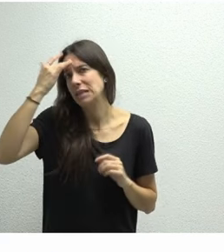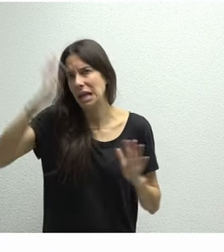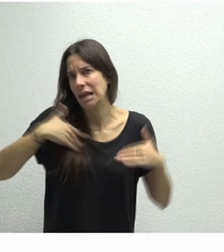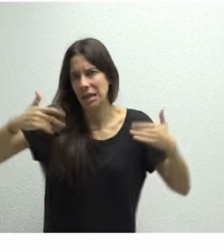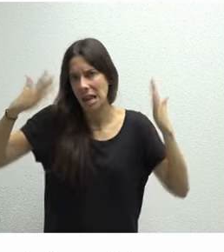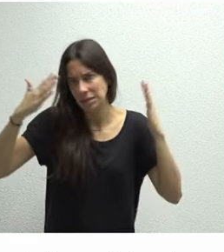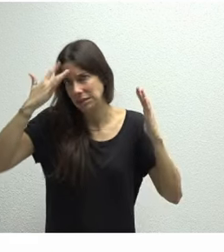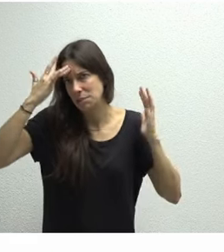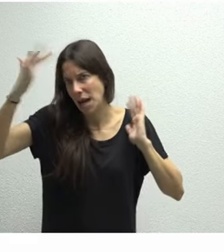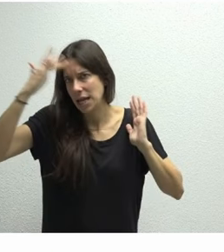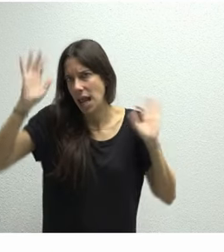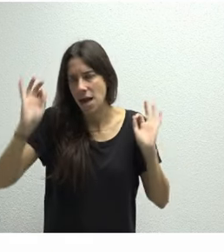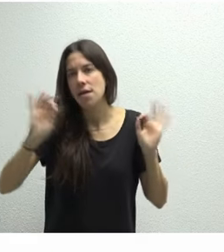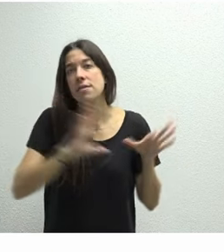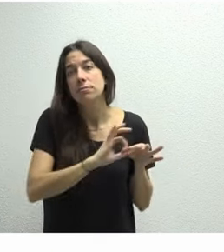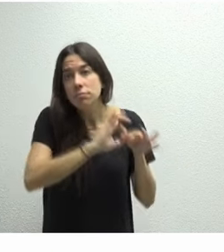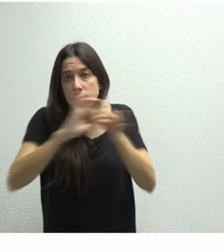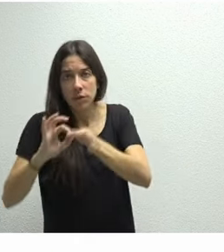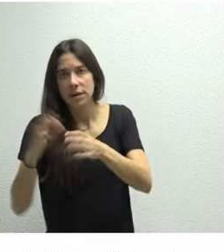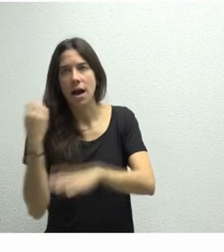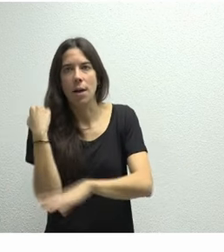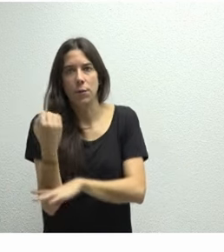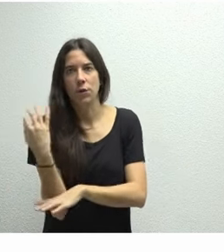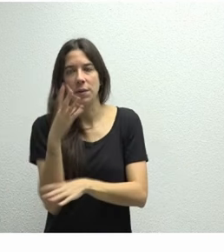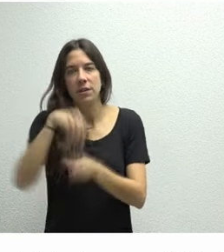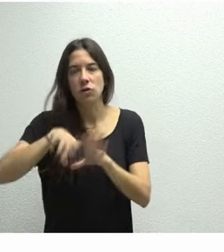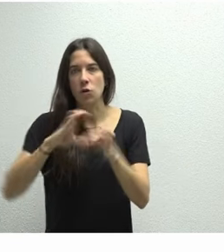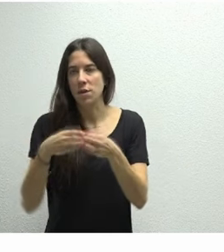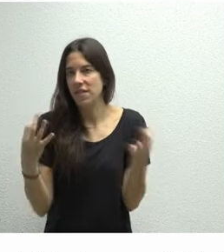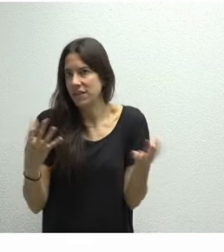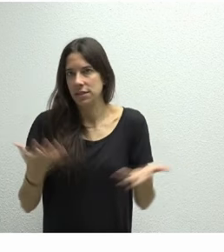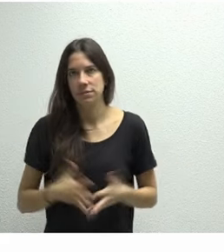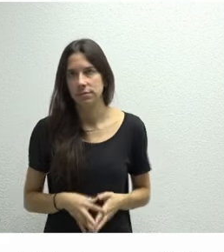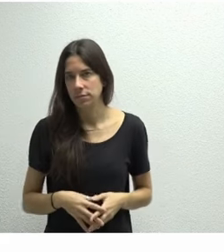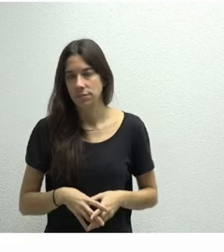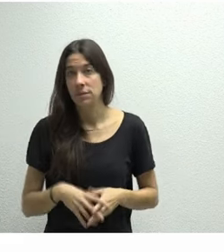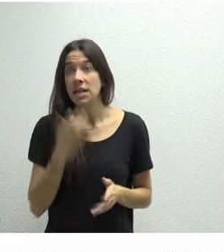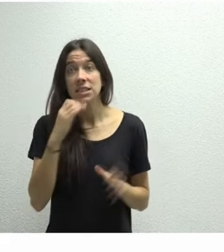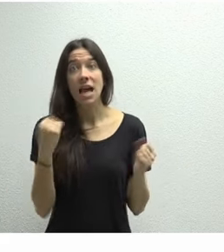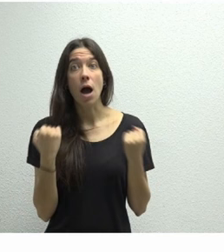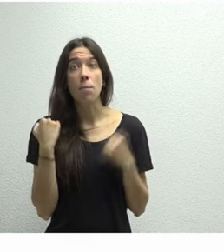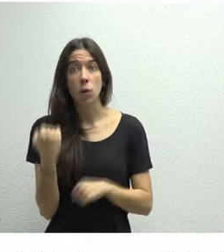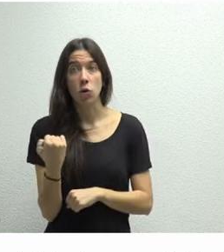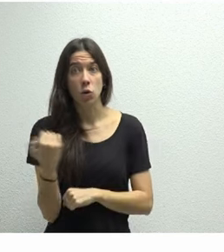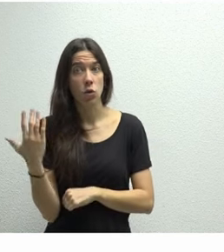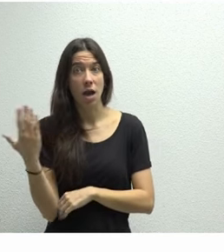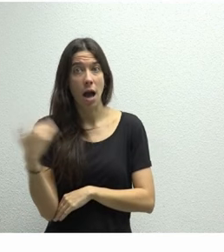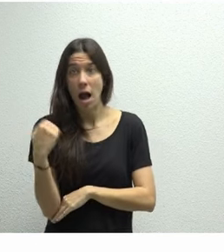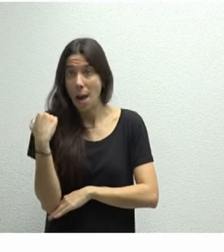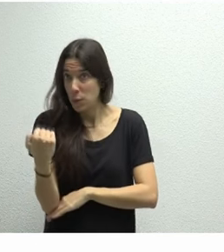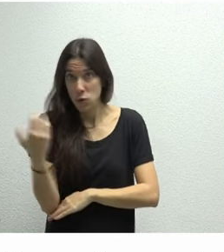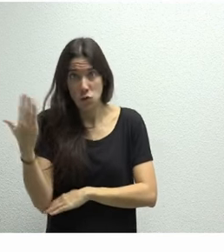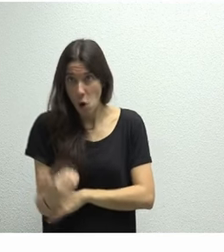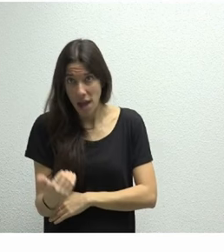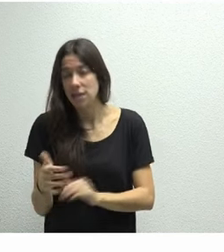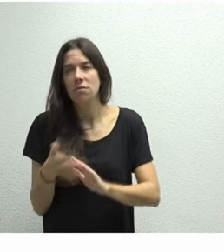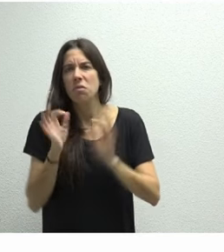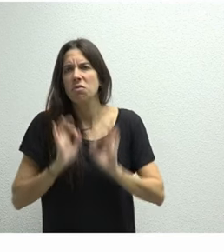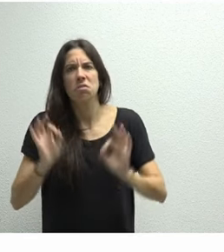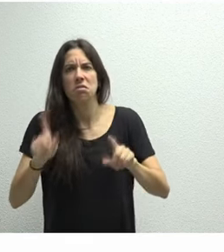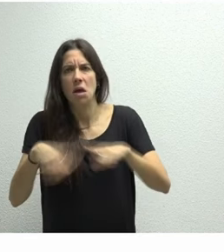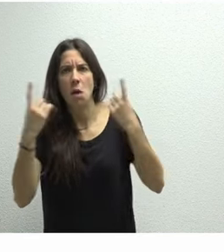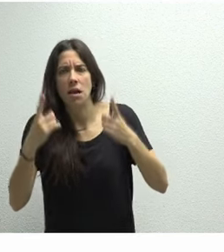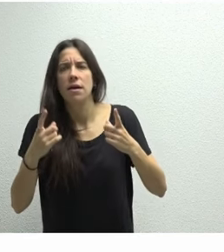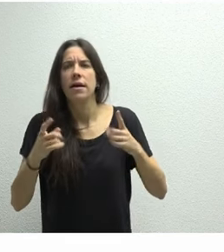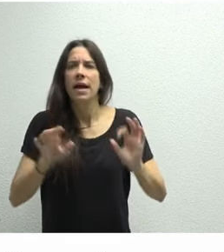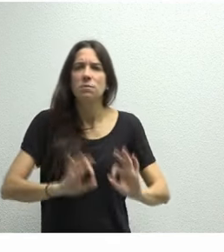significa que tiene que haber apoyos en la comunidad No sí porque si no hay esos apoyos en la comunidad sea especializado O sea